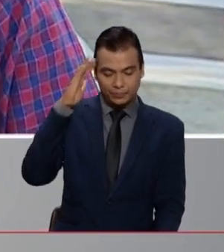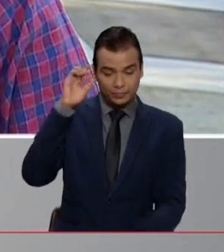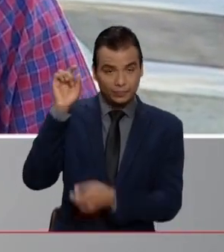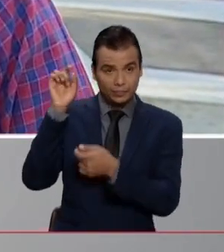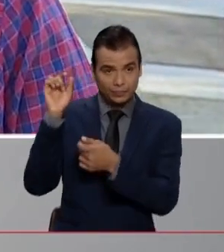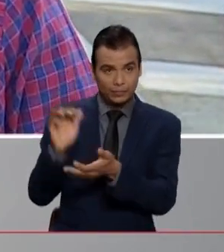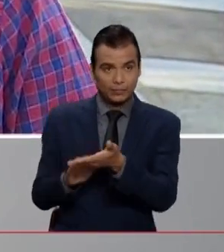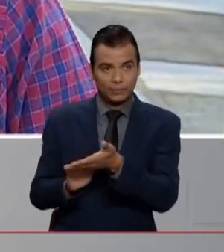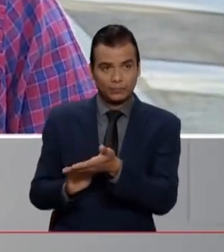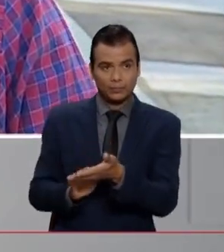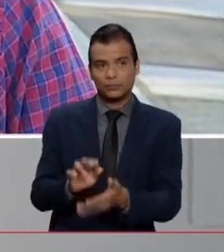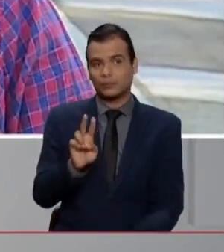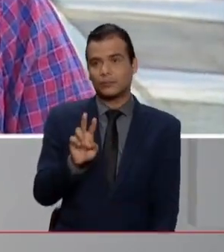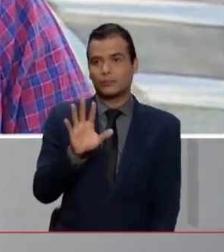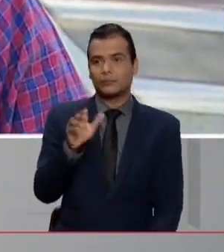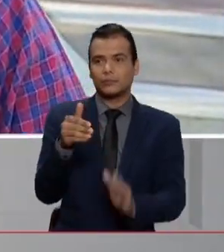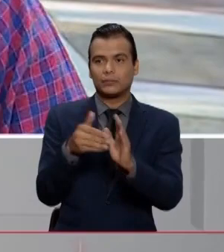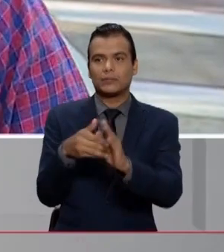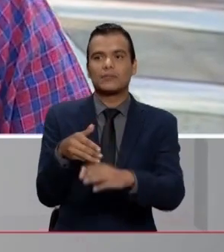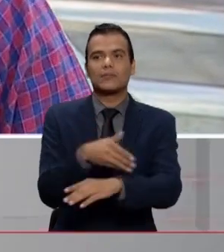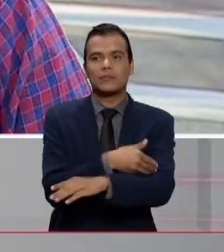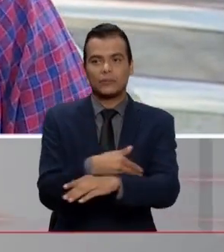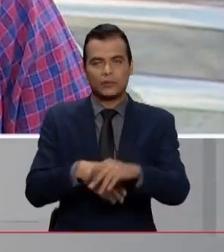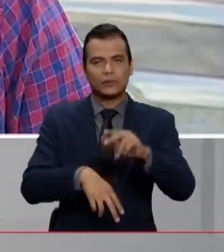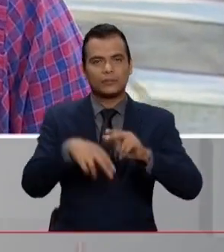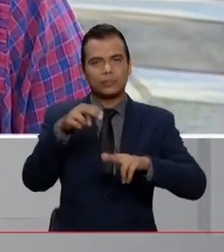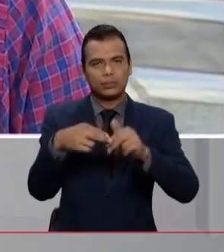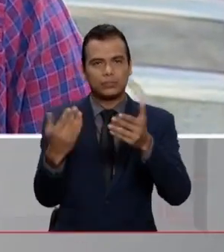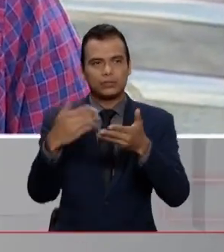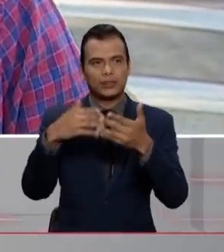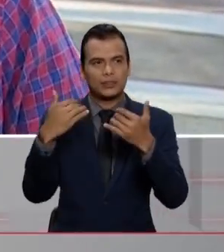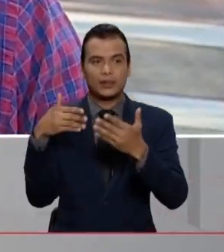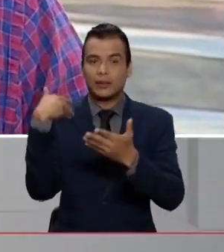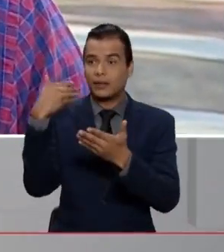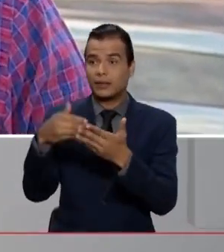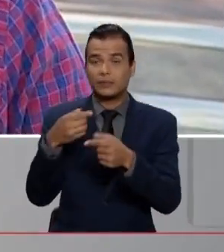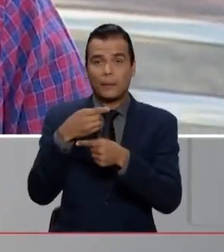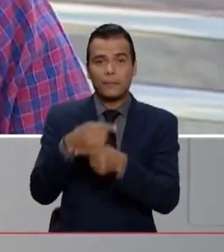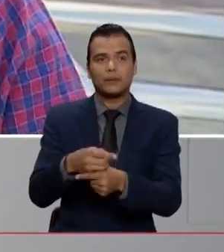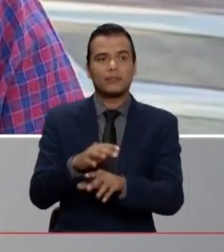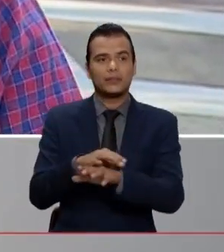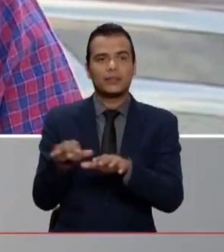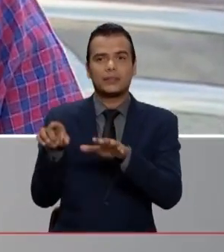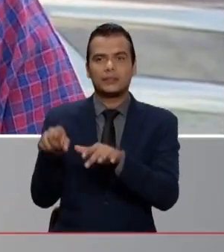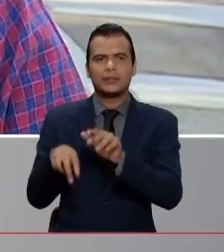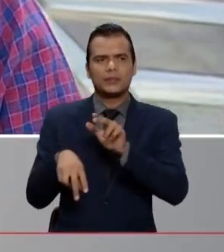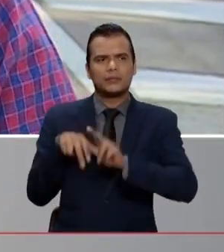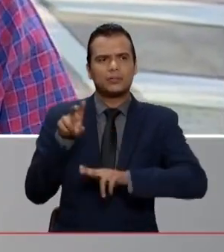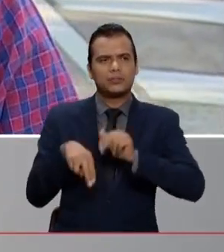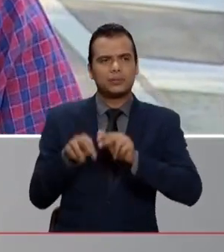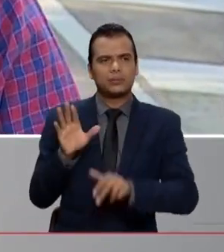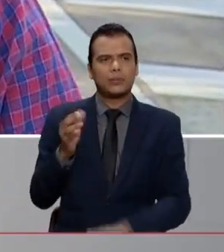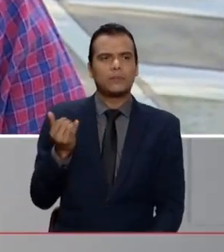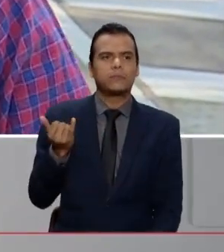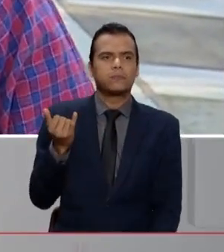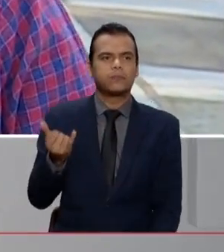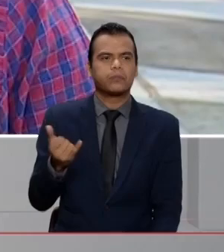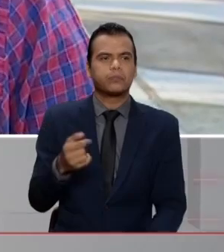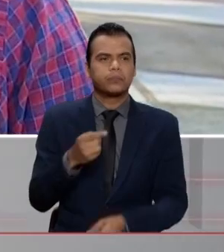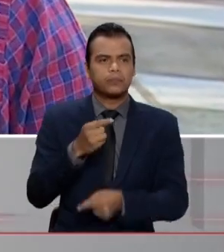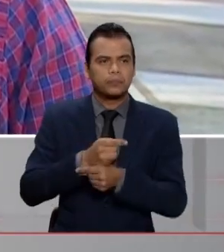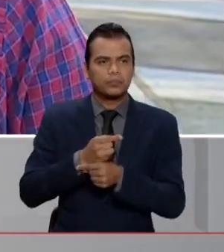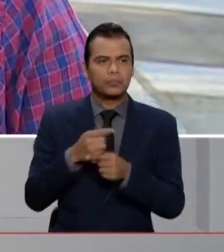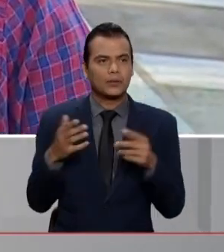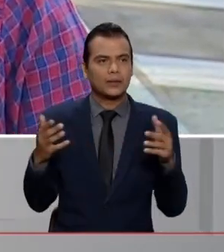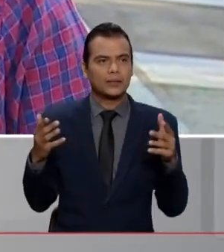mil millones de pesos nuevamente la reconstrucción. 6 meses, tiempo récord, ya lo decía Jefferson, para la construcción